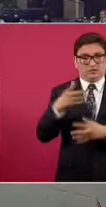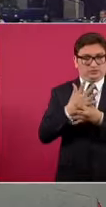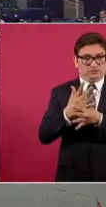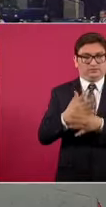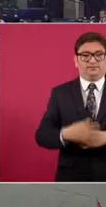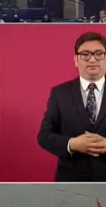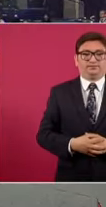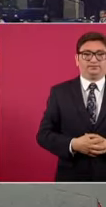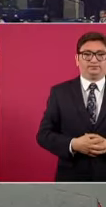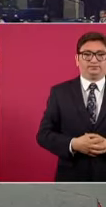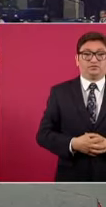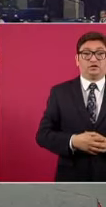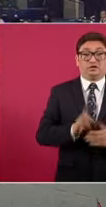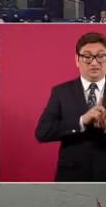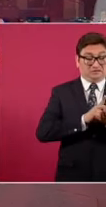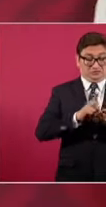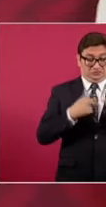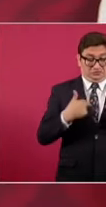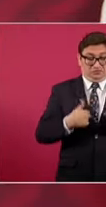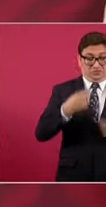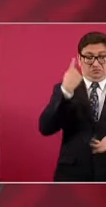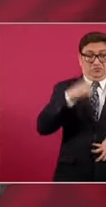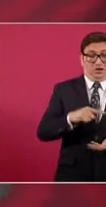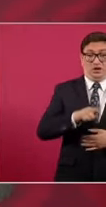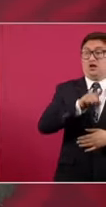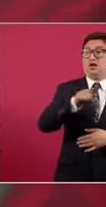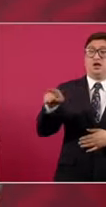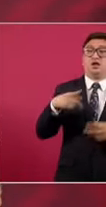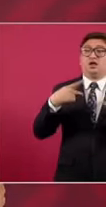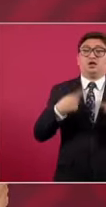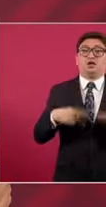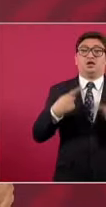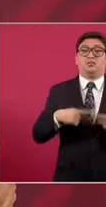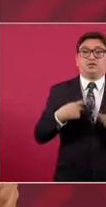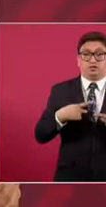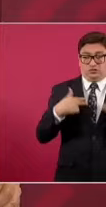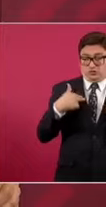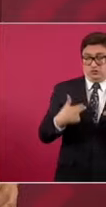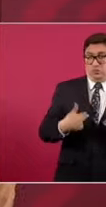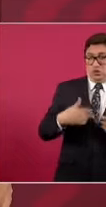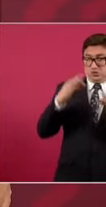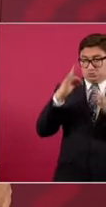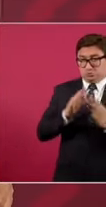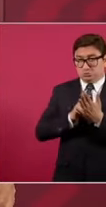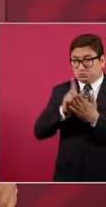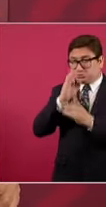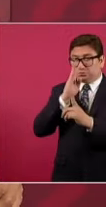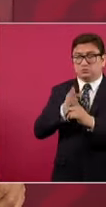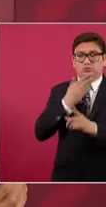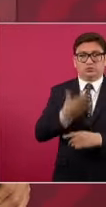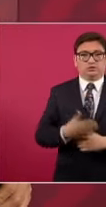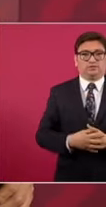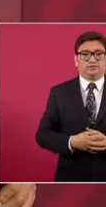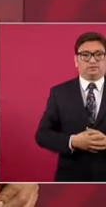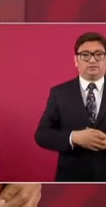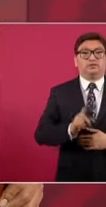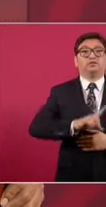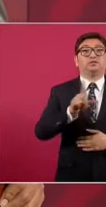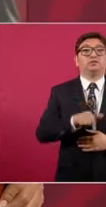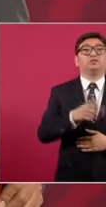decían eso. Los derechos humanos para los humanos derechos.